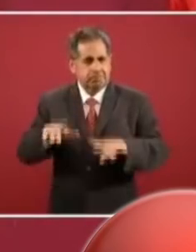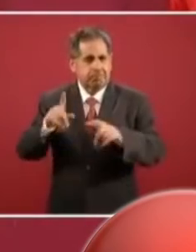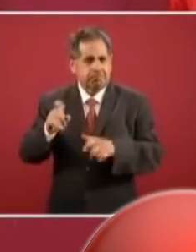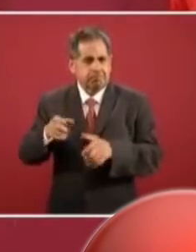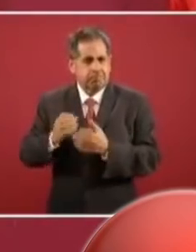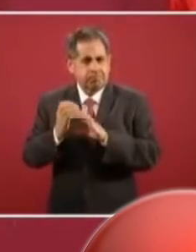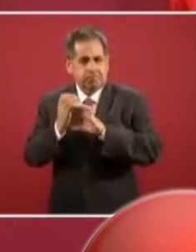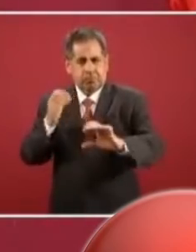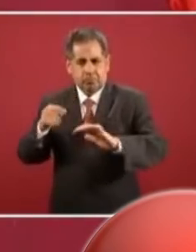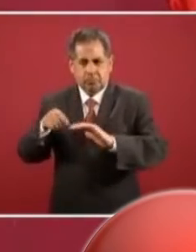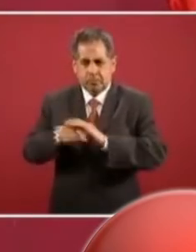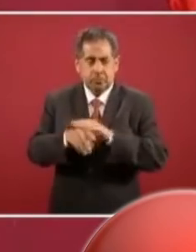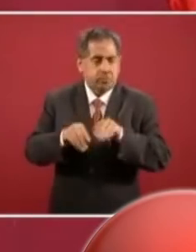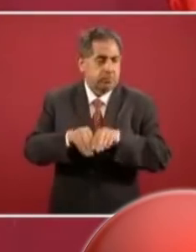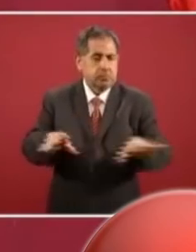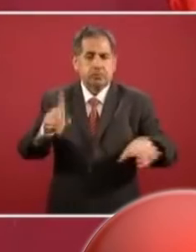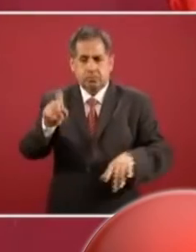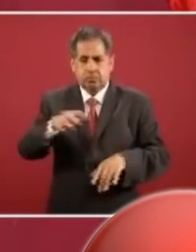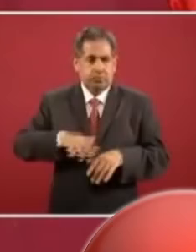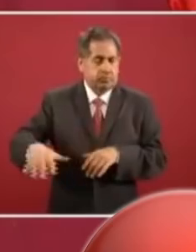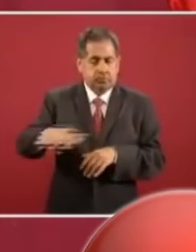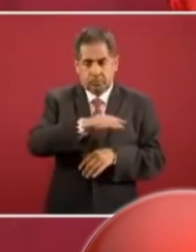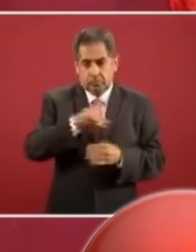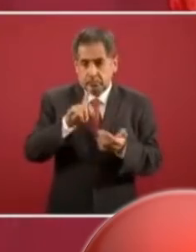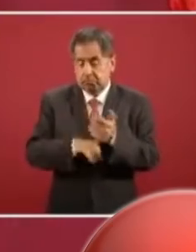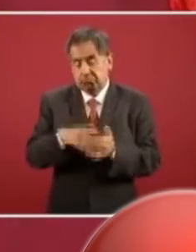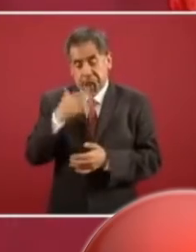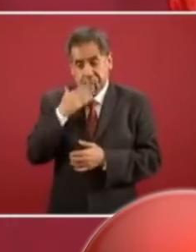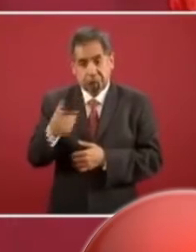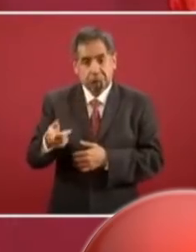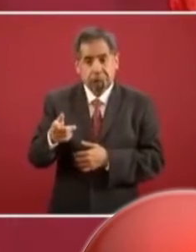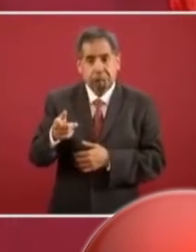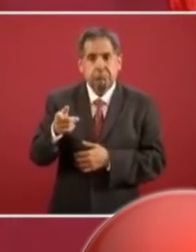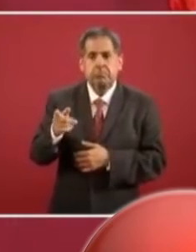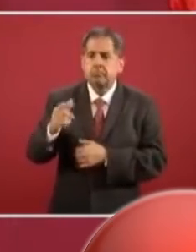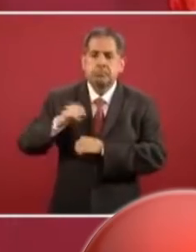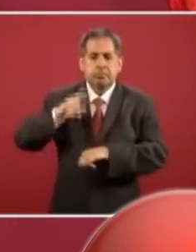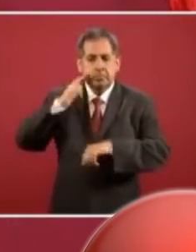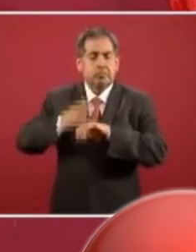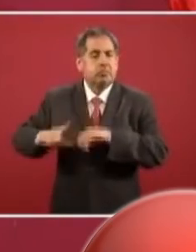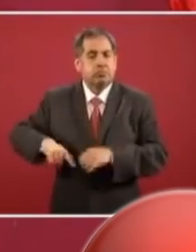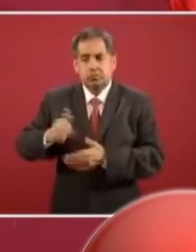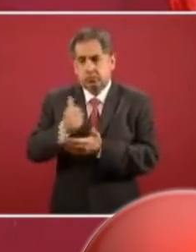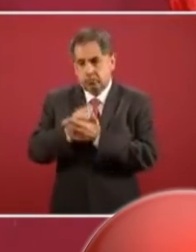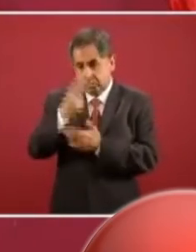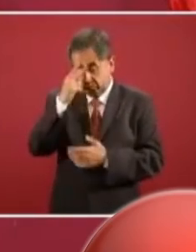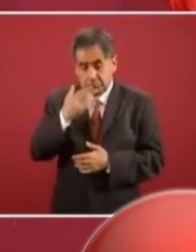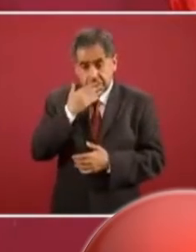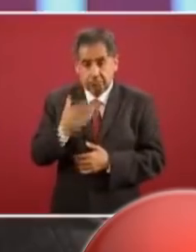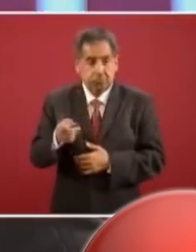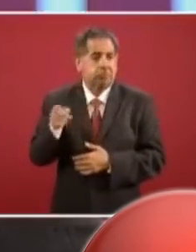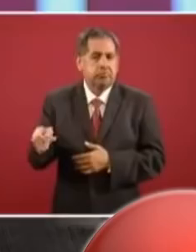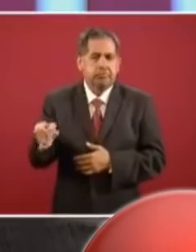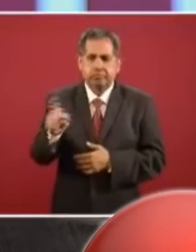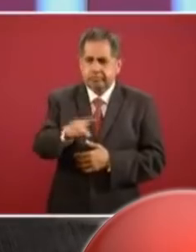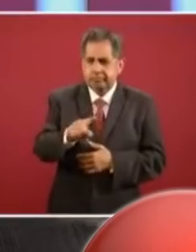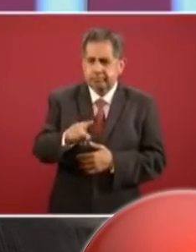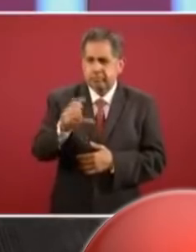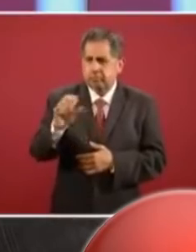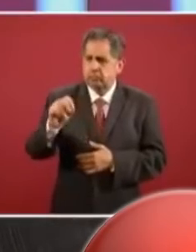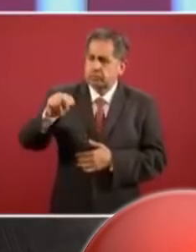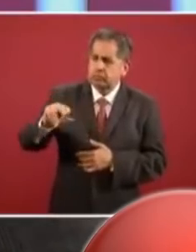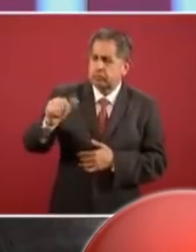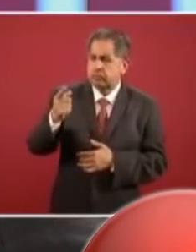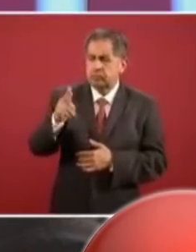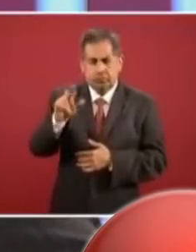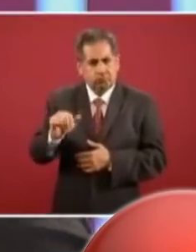la extraordinaria administración que se ha hecho del agua por parte del gobierno de la Ciudad de México, por supuesto por parte de la Conagua